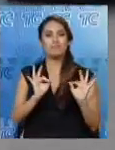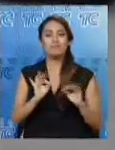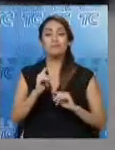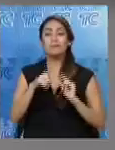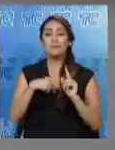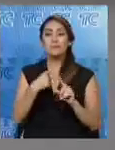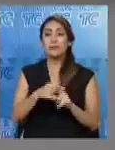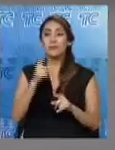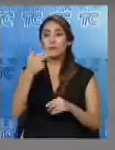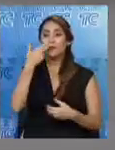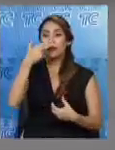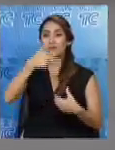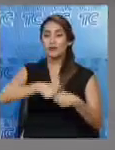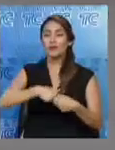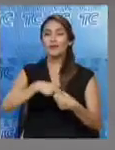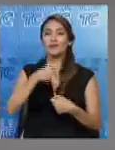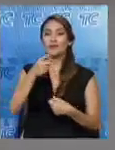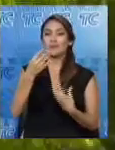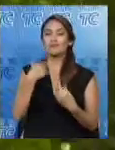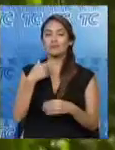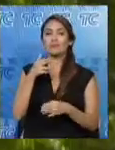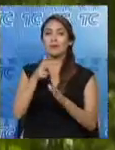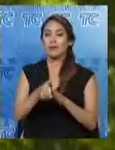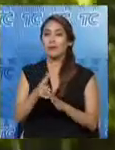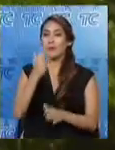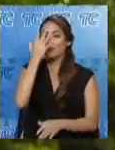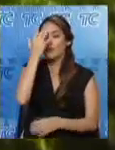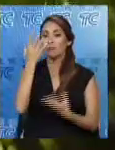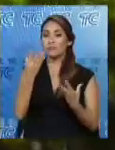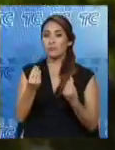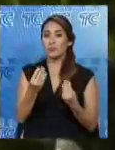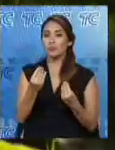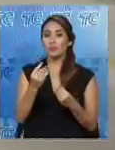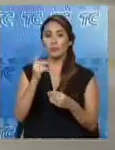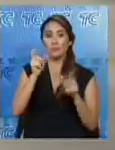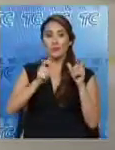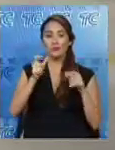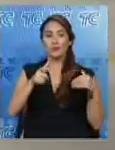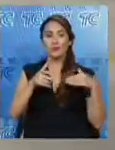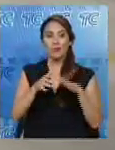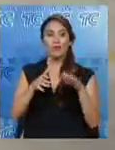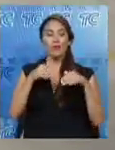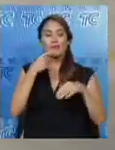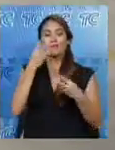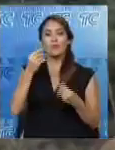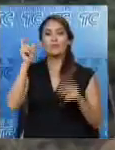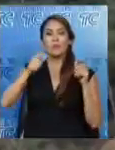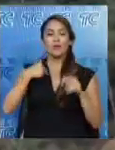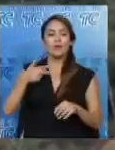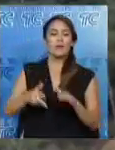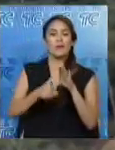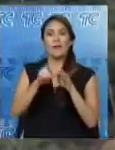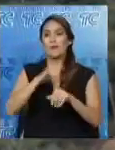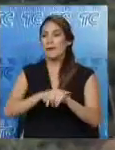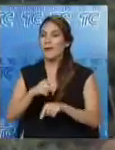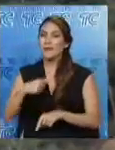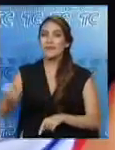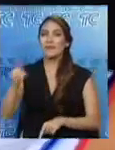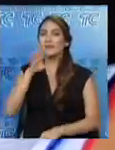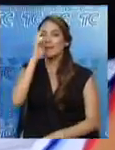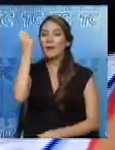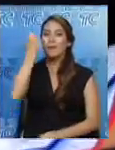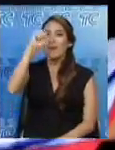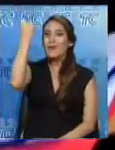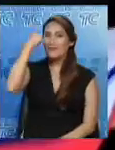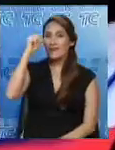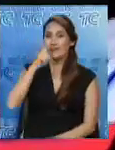estaciones de combustibles consideradas sitios de interés turístico, por ser zonas de paso a todos los lugares del país, serán objeto de un control permanente